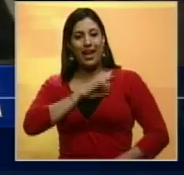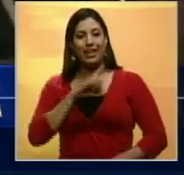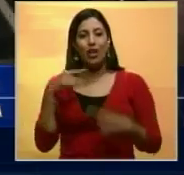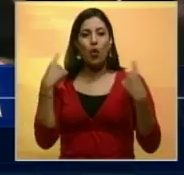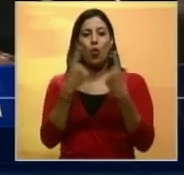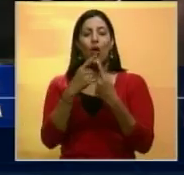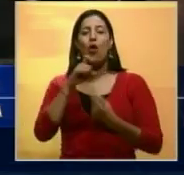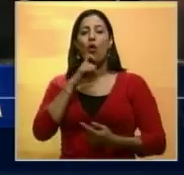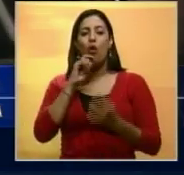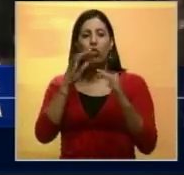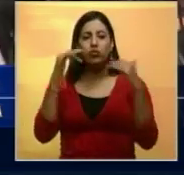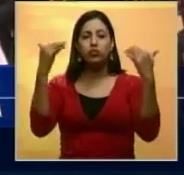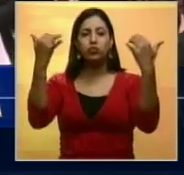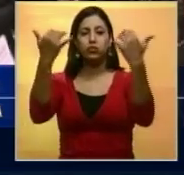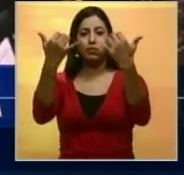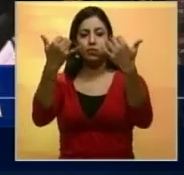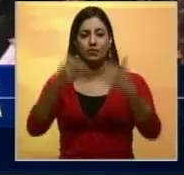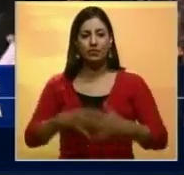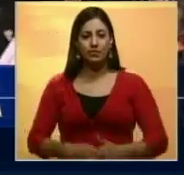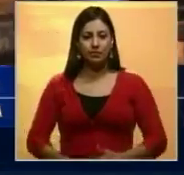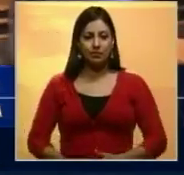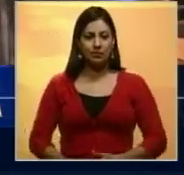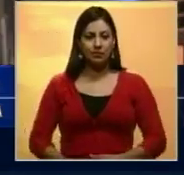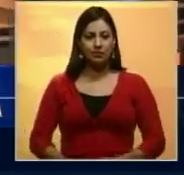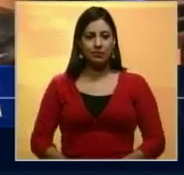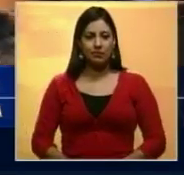Sala Dorada del Music Ibrahim.